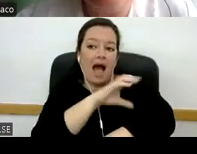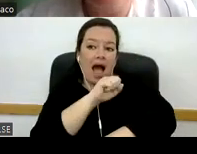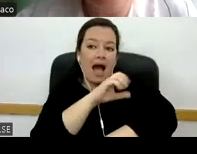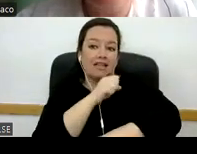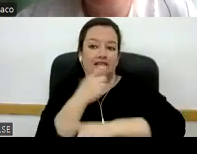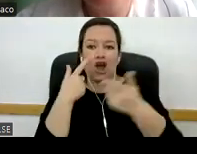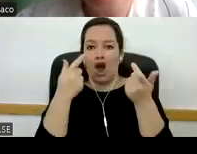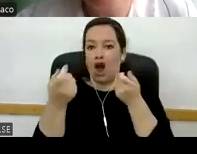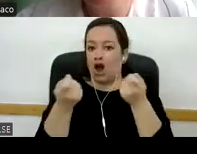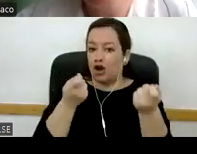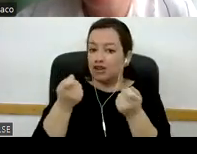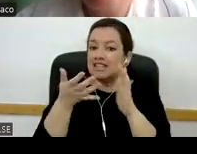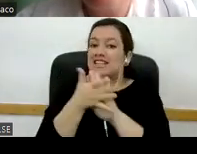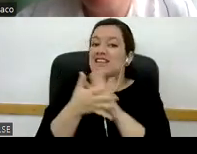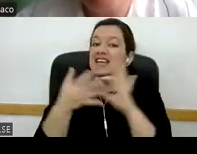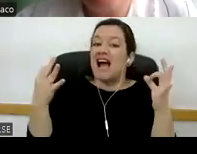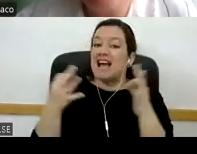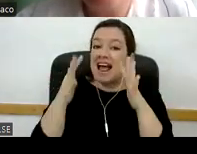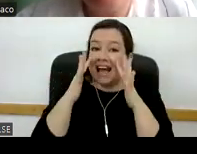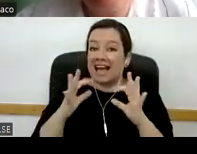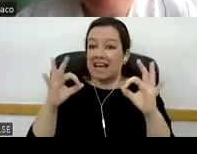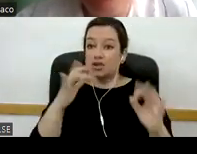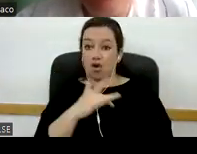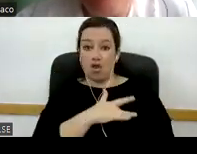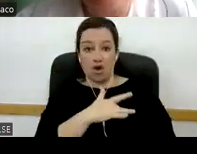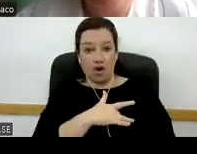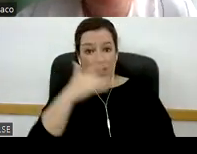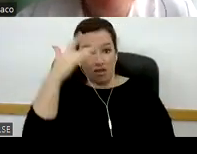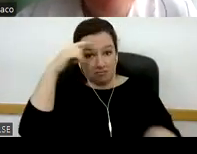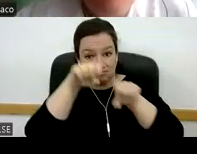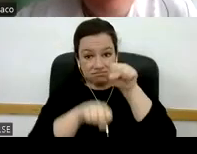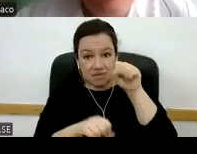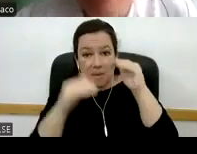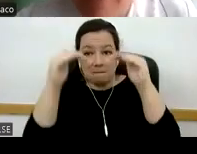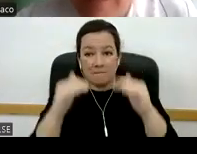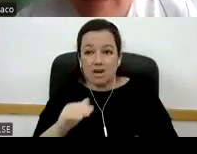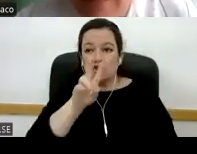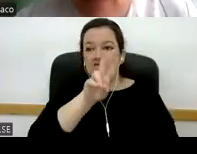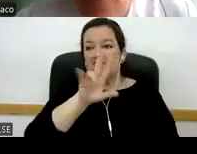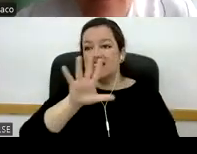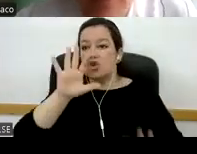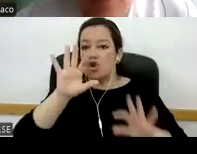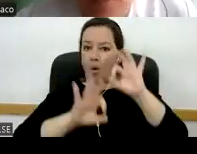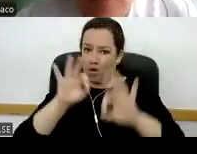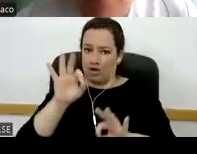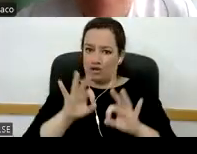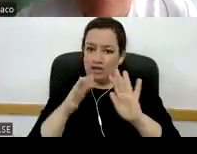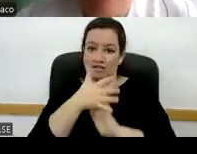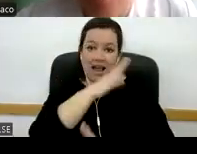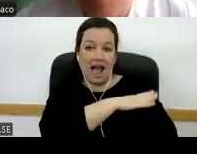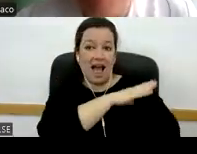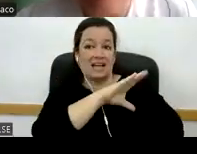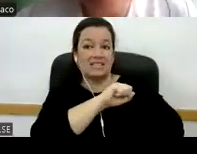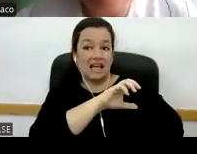hipertensión arterial, podemos disminuir el riesgo cardiovascular hasta en un 25%. Pensar que bajar la tensión nos aportaba,